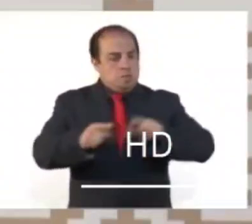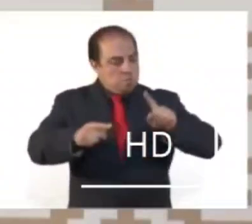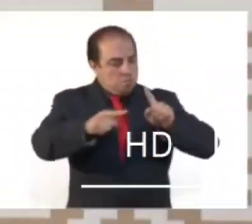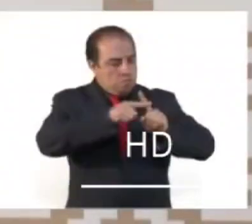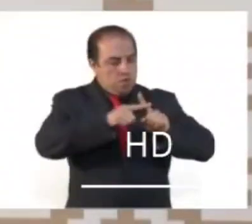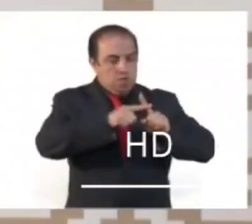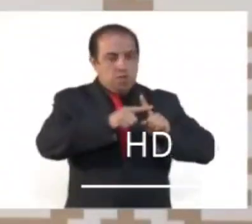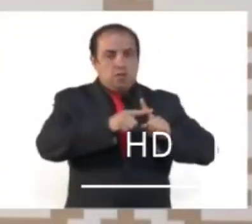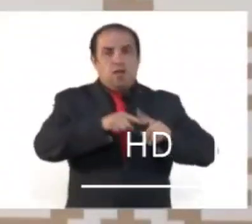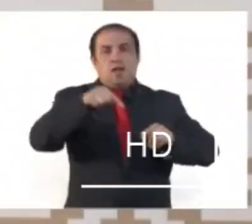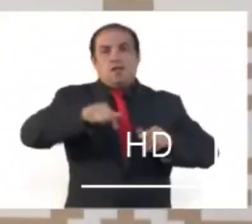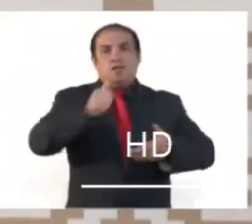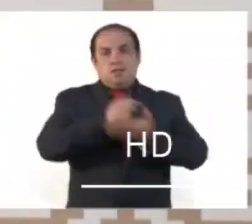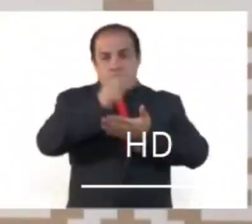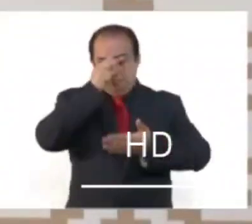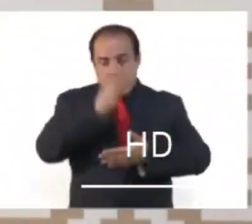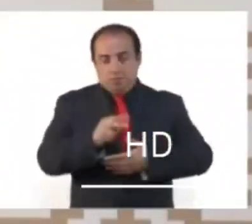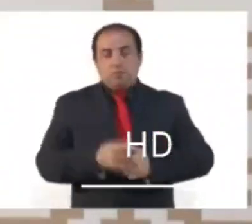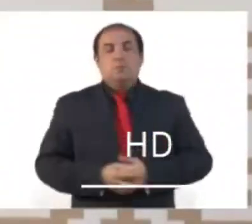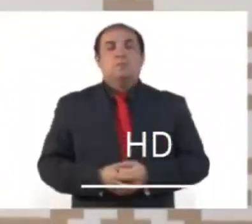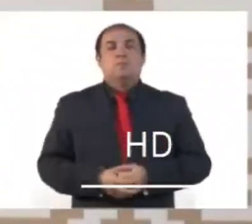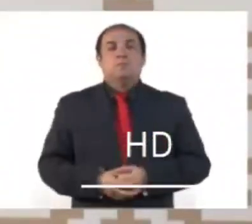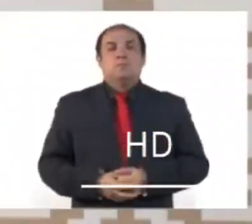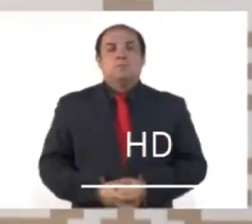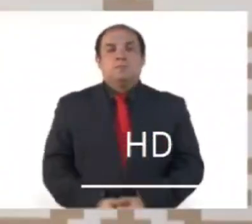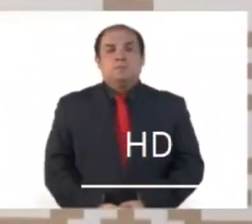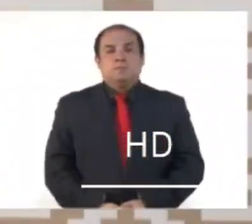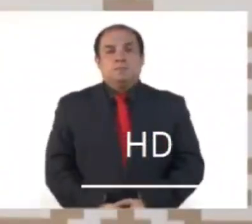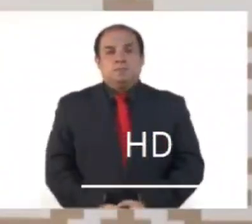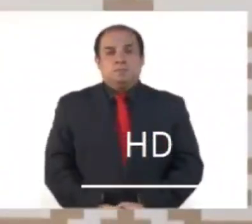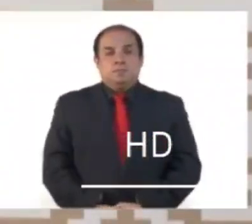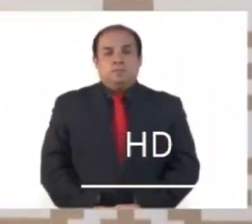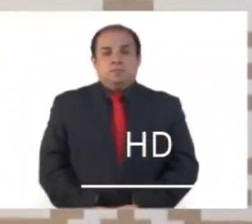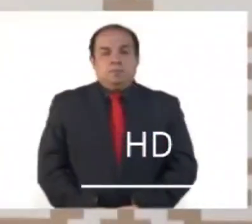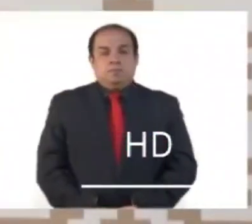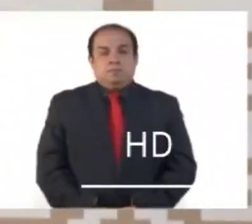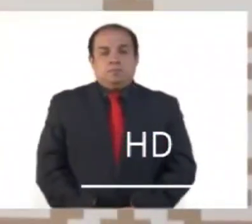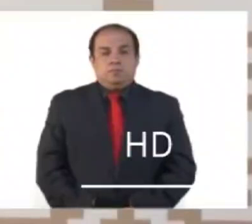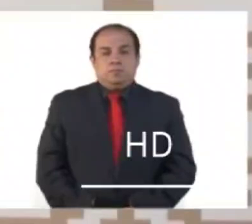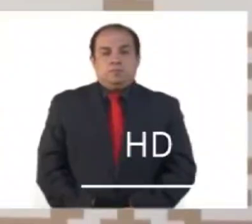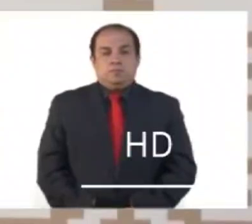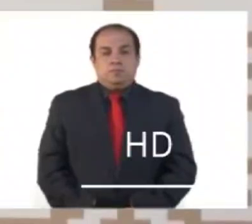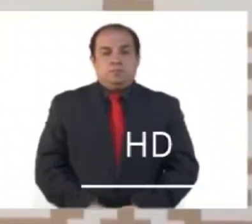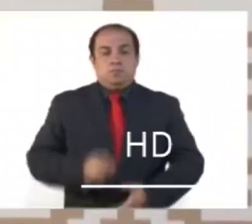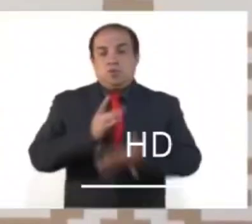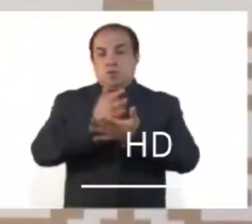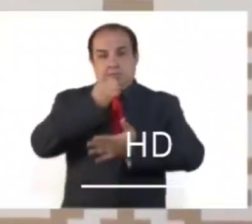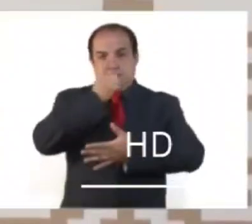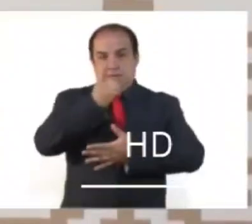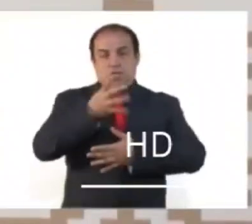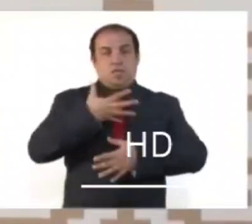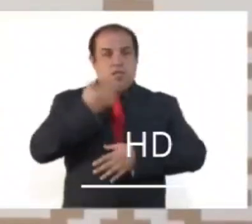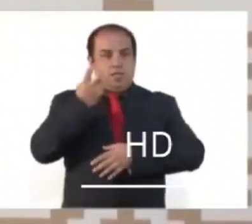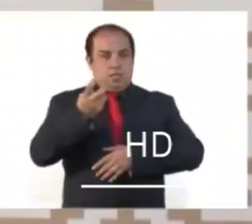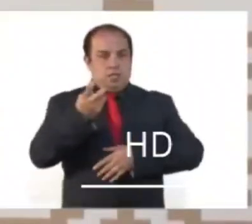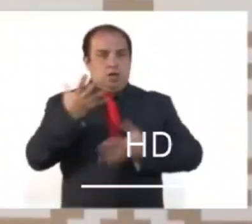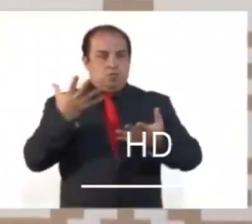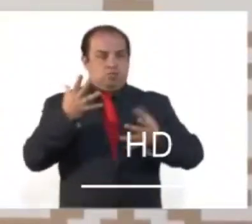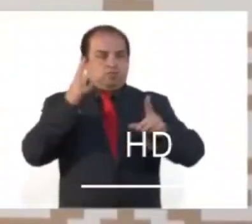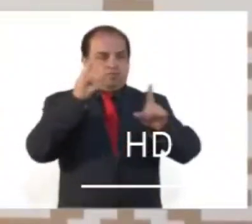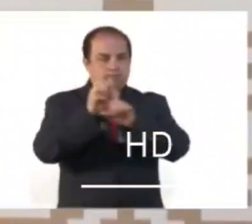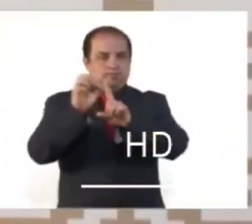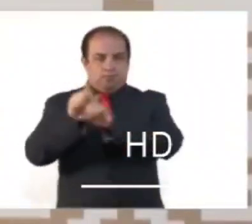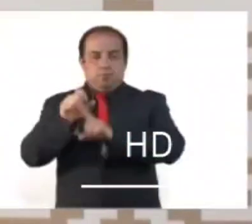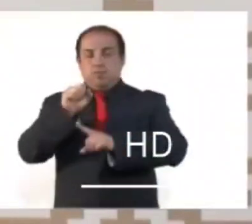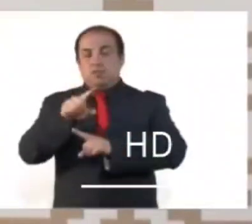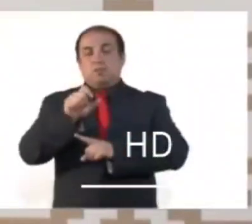positivas para nuestra gran capital. No solo por lo que he dicho, tenemos estas condiciones,